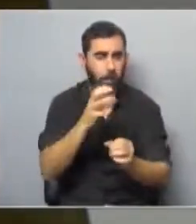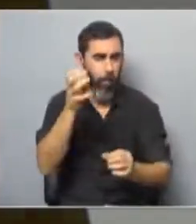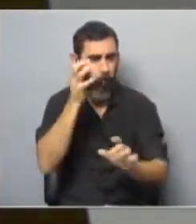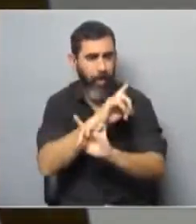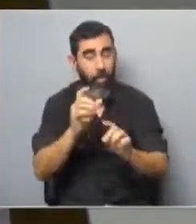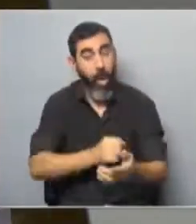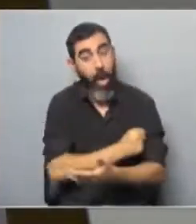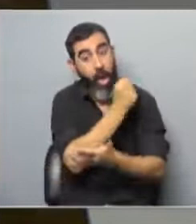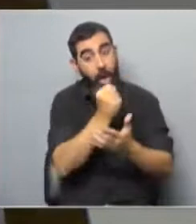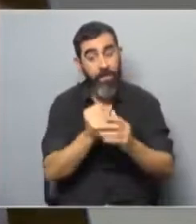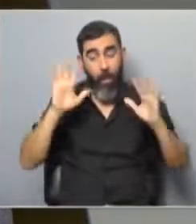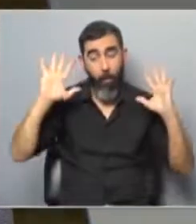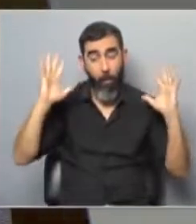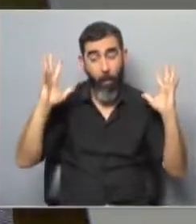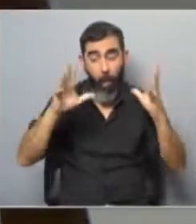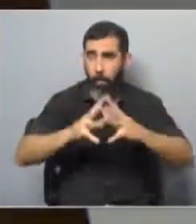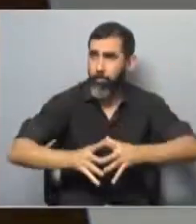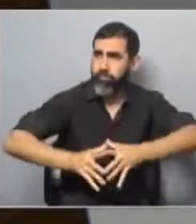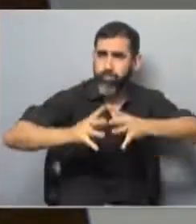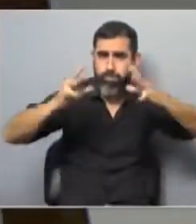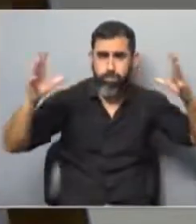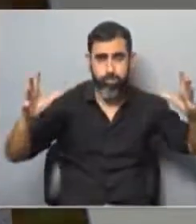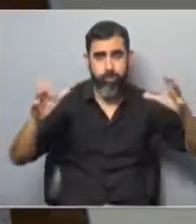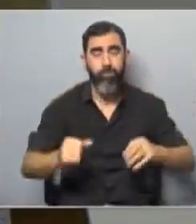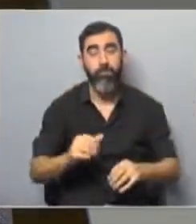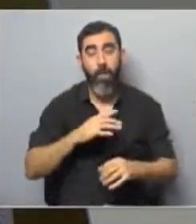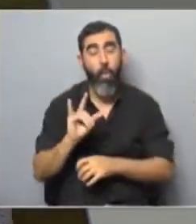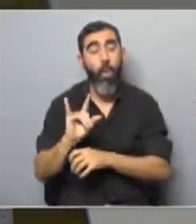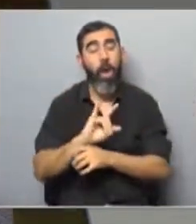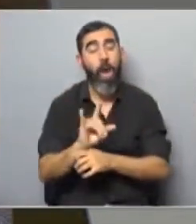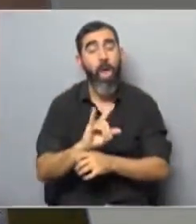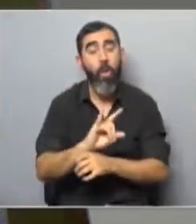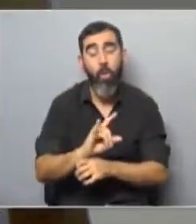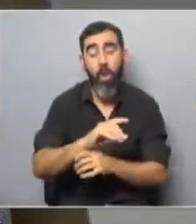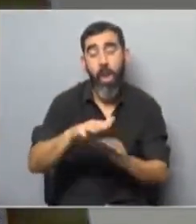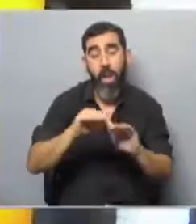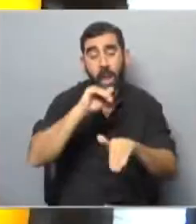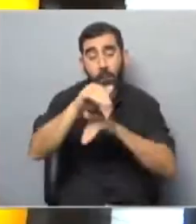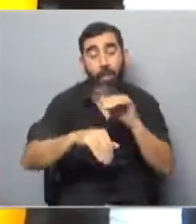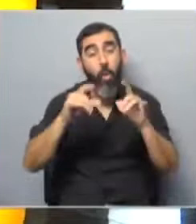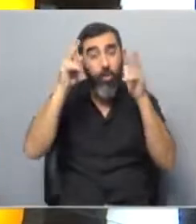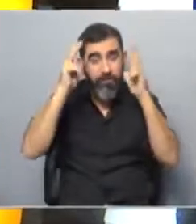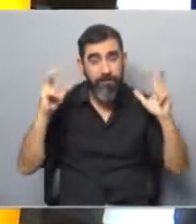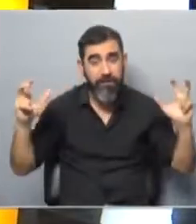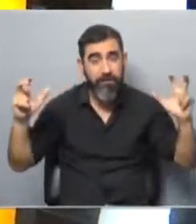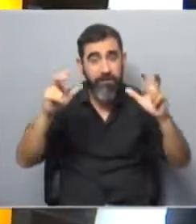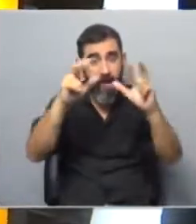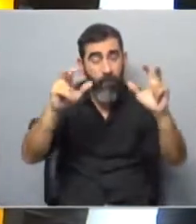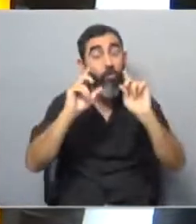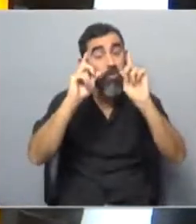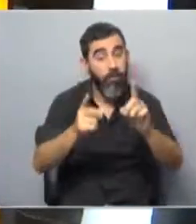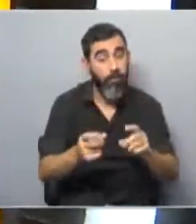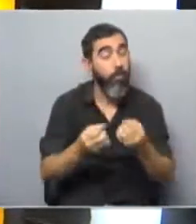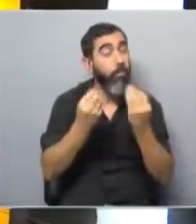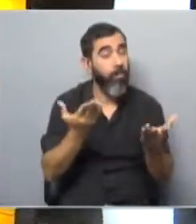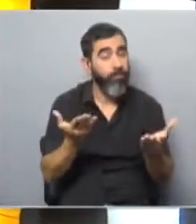lo ve en el monte, los tamaños que alcanzan, encuentra un caracol en la playa. O el caso del ciervo, que tal vez sea el más paradigmático